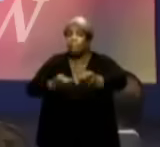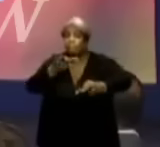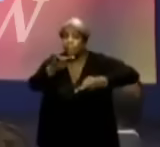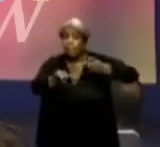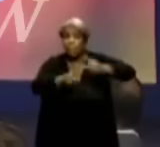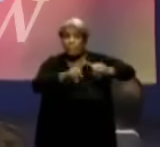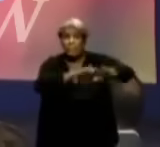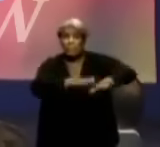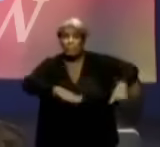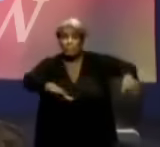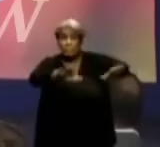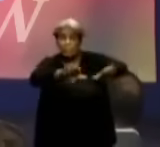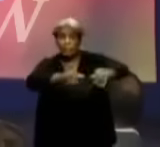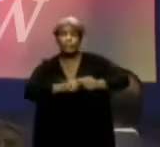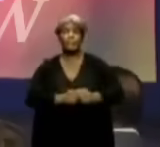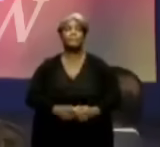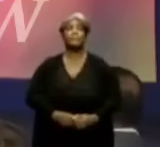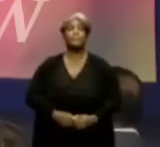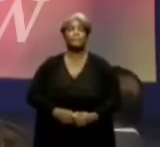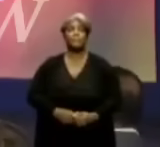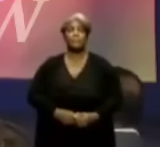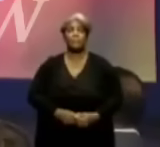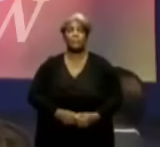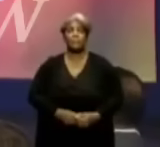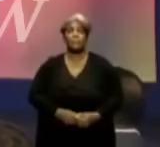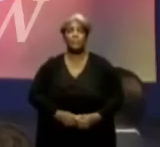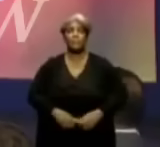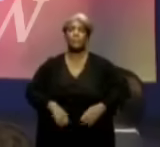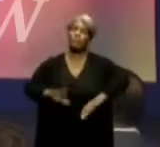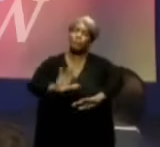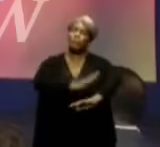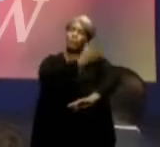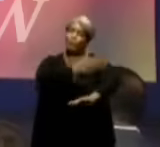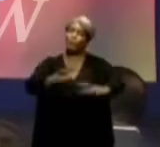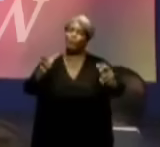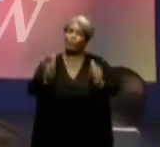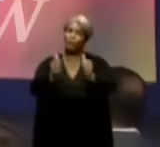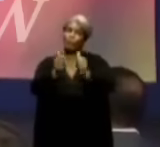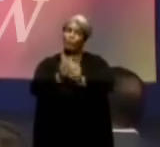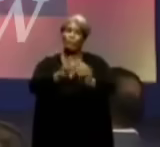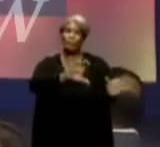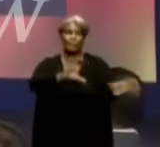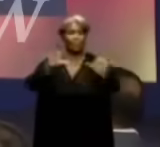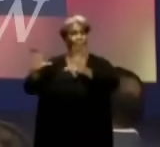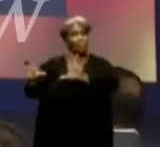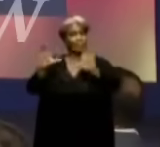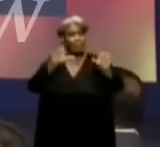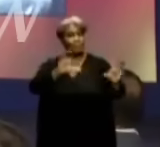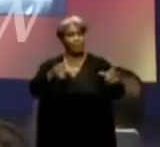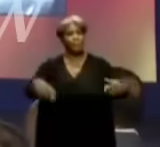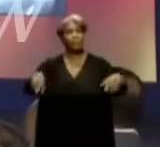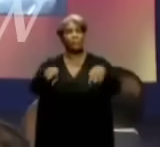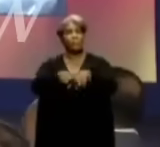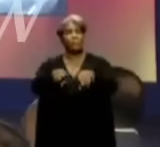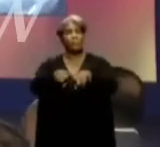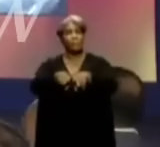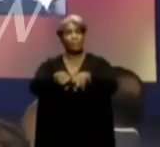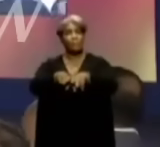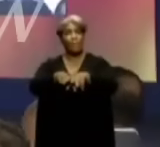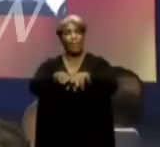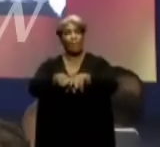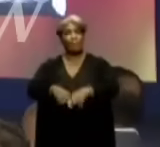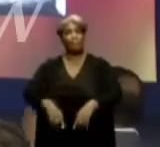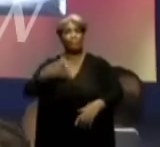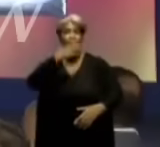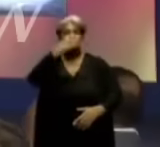diferentes sectores y amenizadas con música navideña y también la visita de Santa Claus.